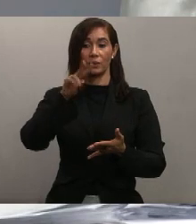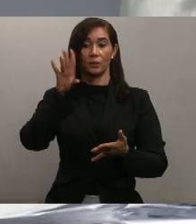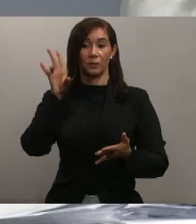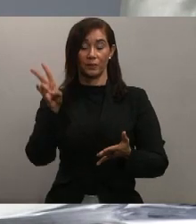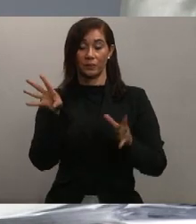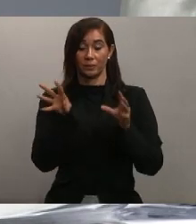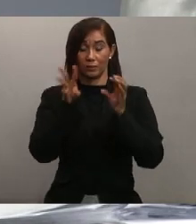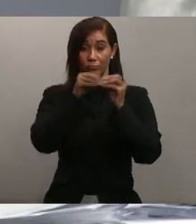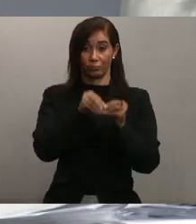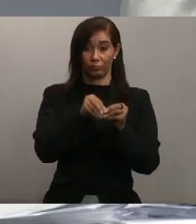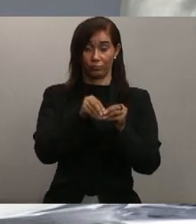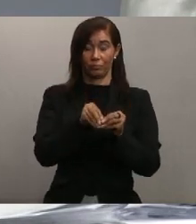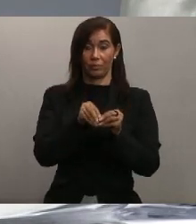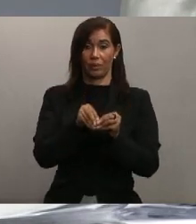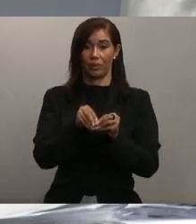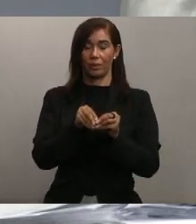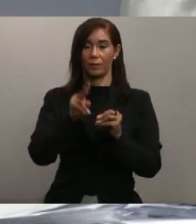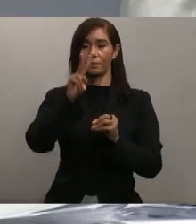1.427 acumulados,